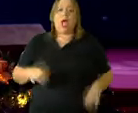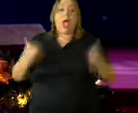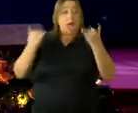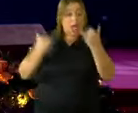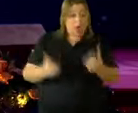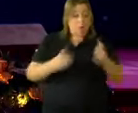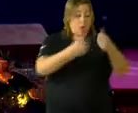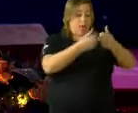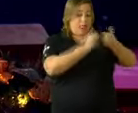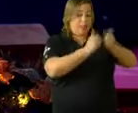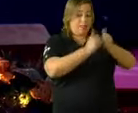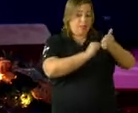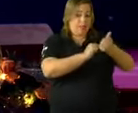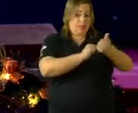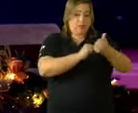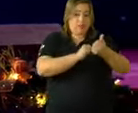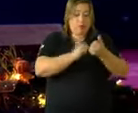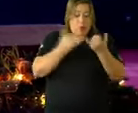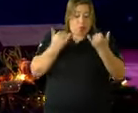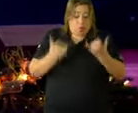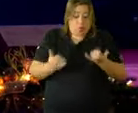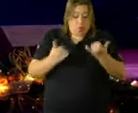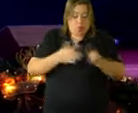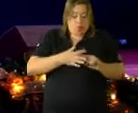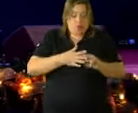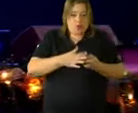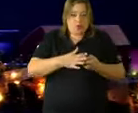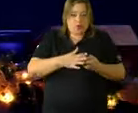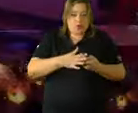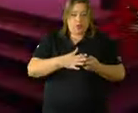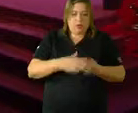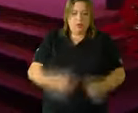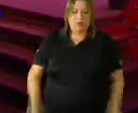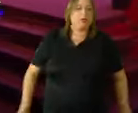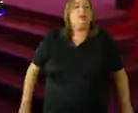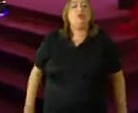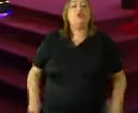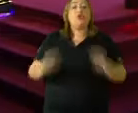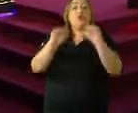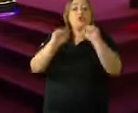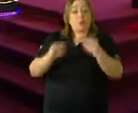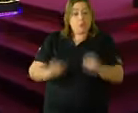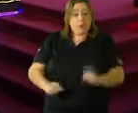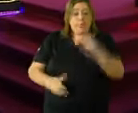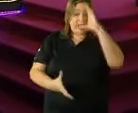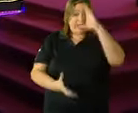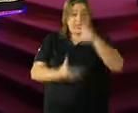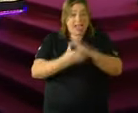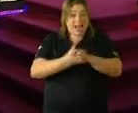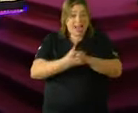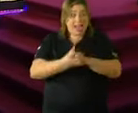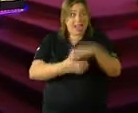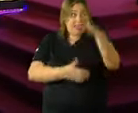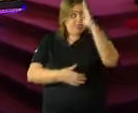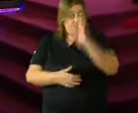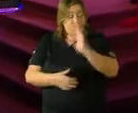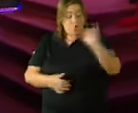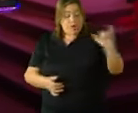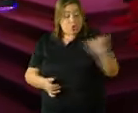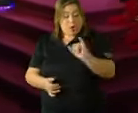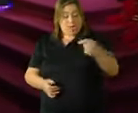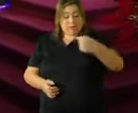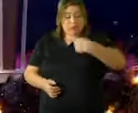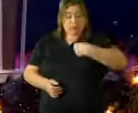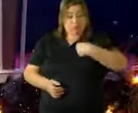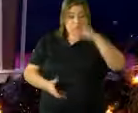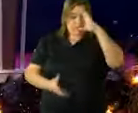este día a que a partir de hoy, en Daviashaya, tú puedas creerle a Dios como yo le creí desde que lo conocí. Que